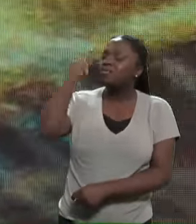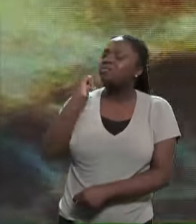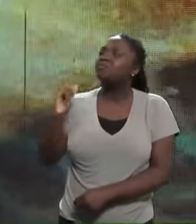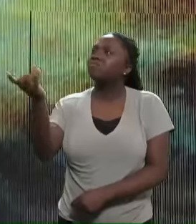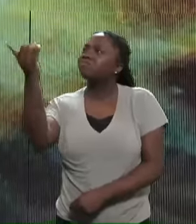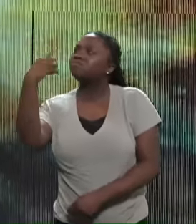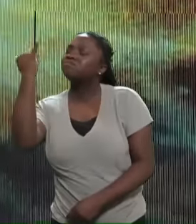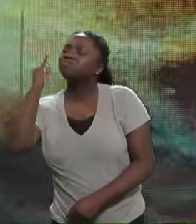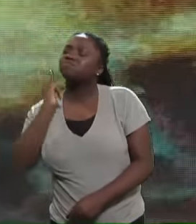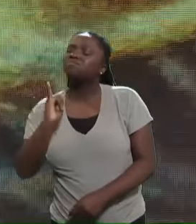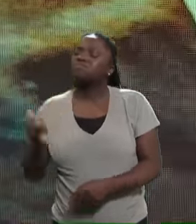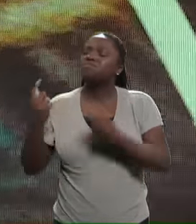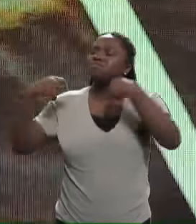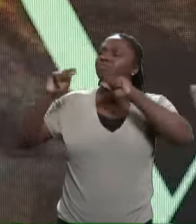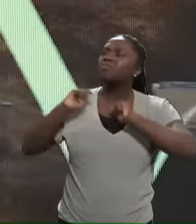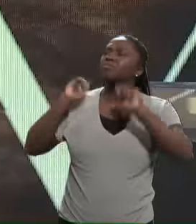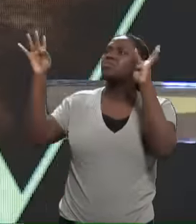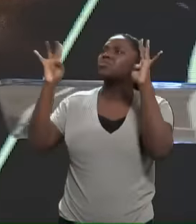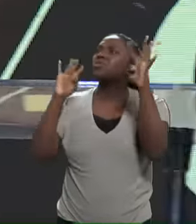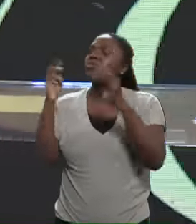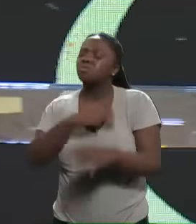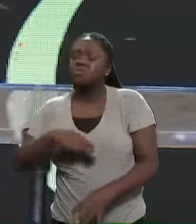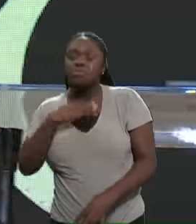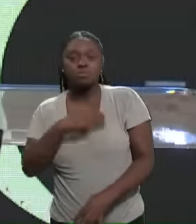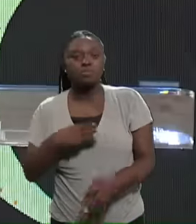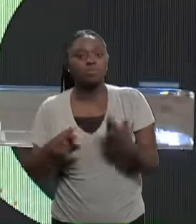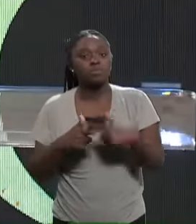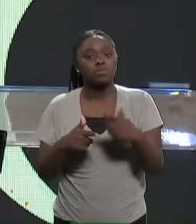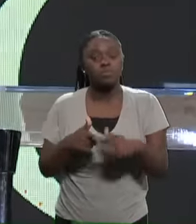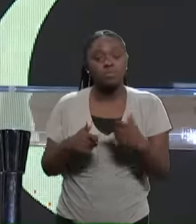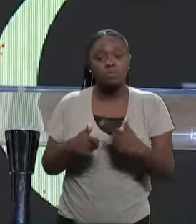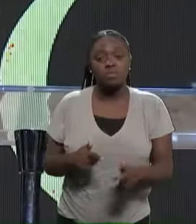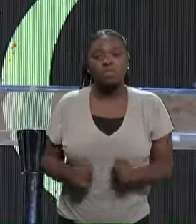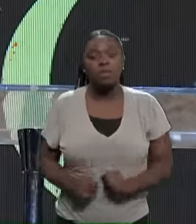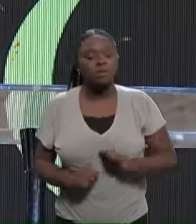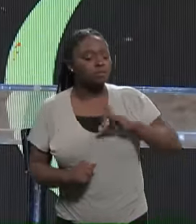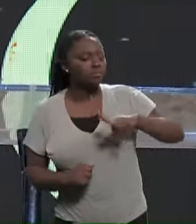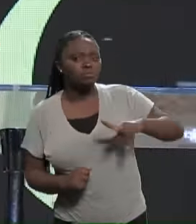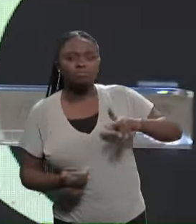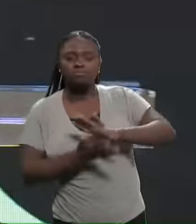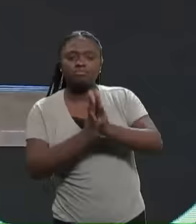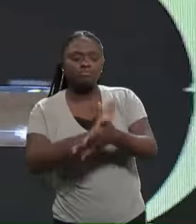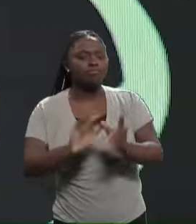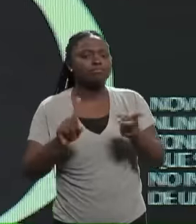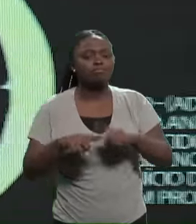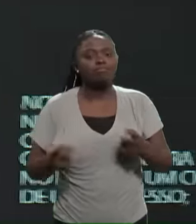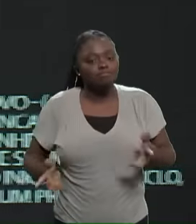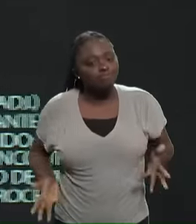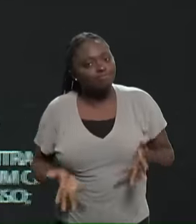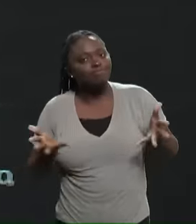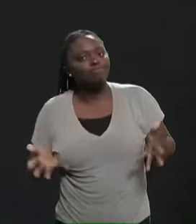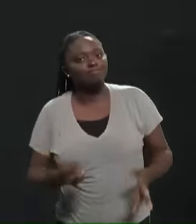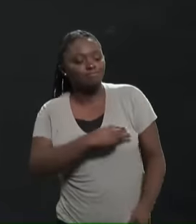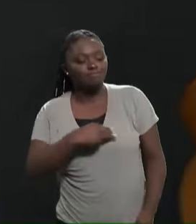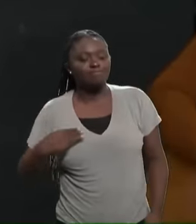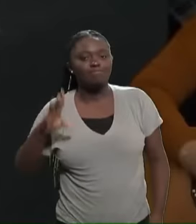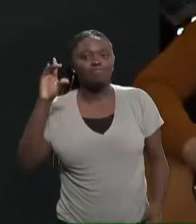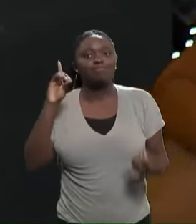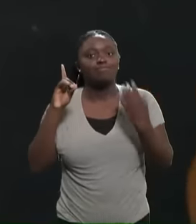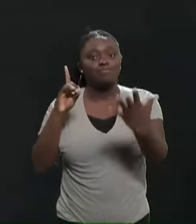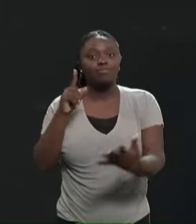profeta. Me da una visión, me da un sueño. Un problema no llegó para te destruir, llegó para activar un ministerio que Dios colocó en tu